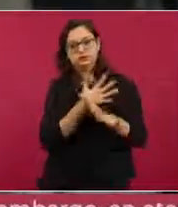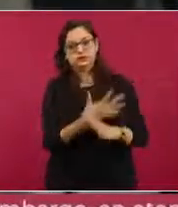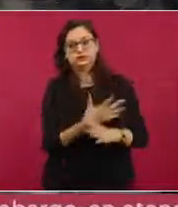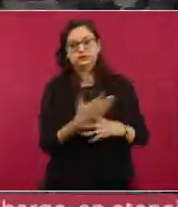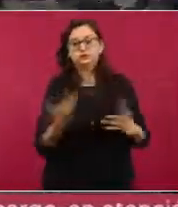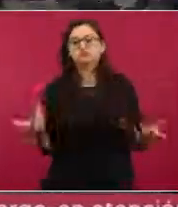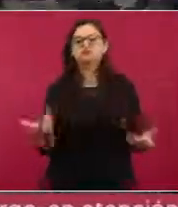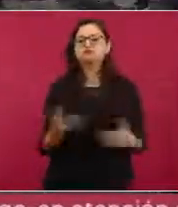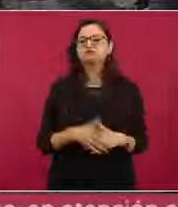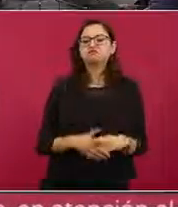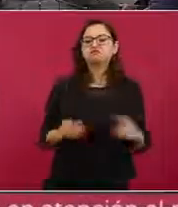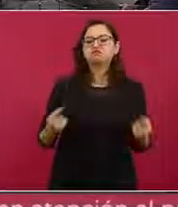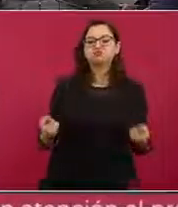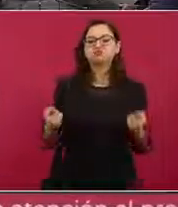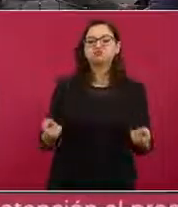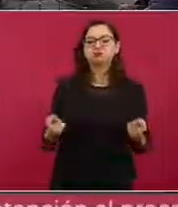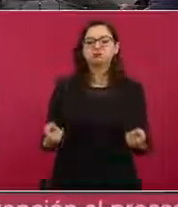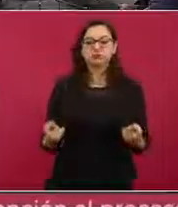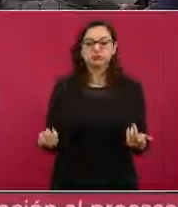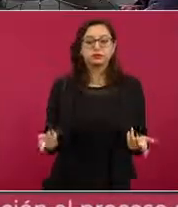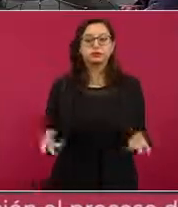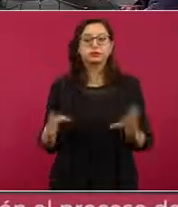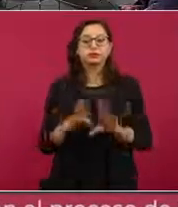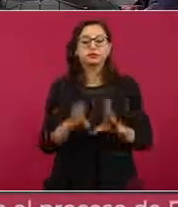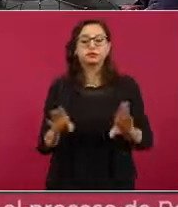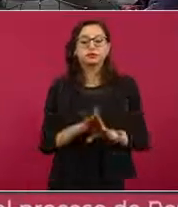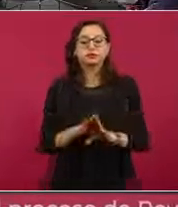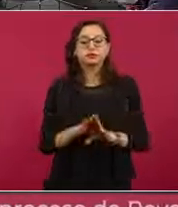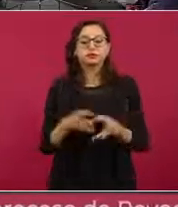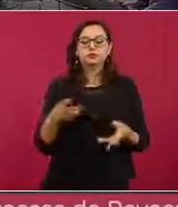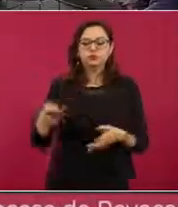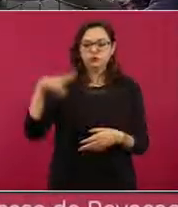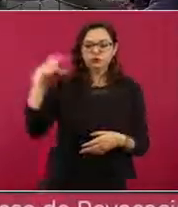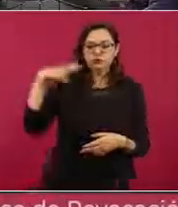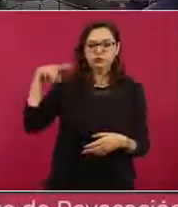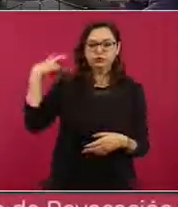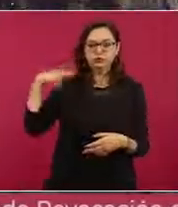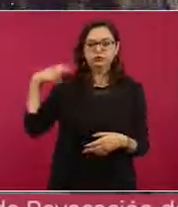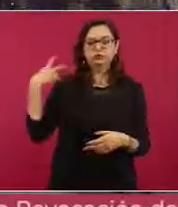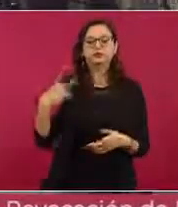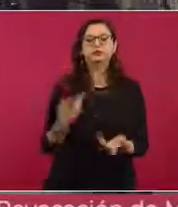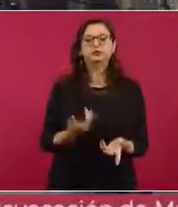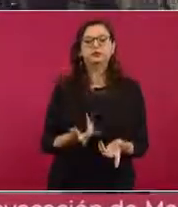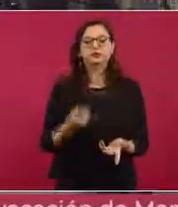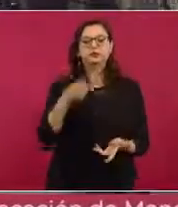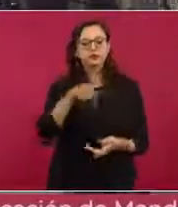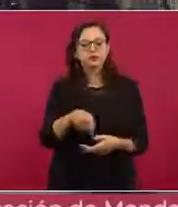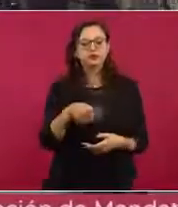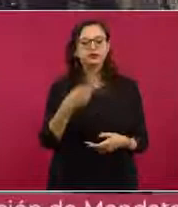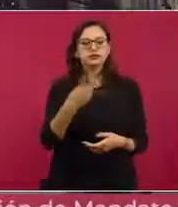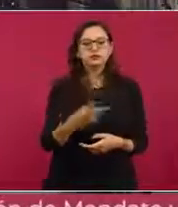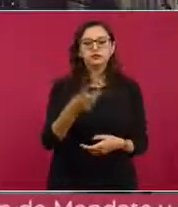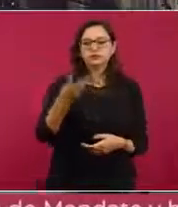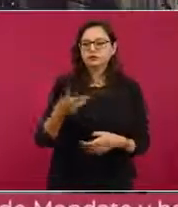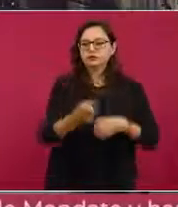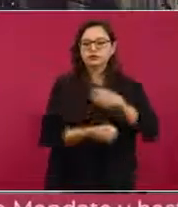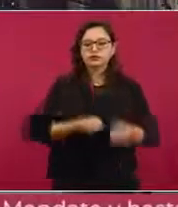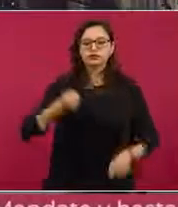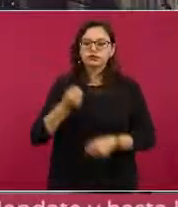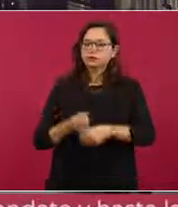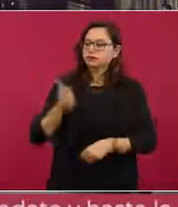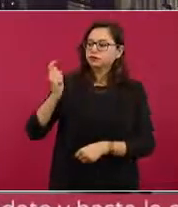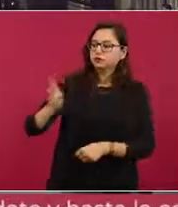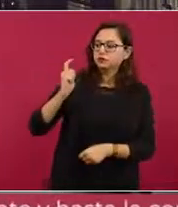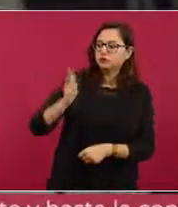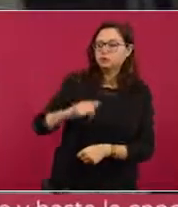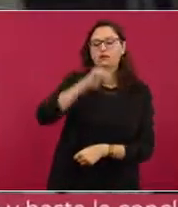presidente? Hay subsistema en Veracruz, por ejemplo, telesecundarias, les deben de 2 y 3 años pagos